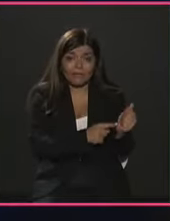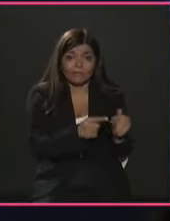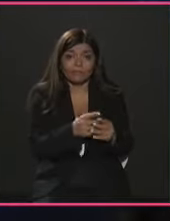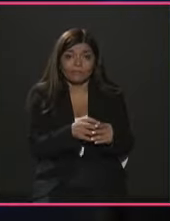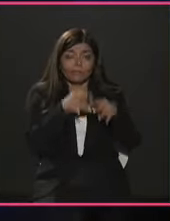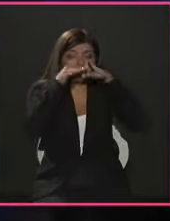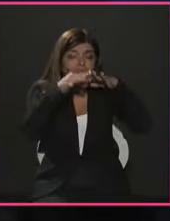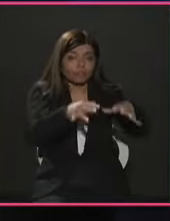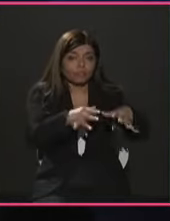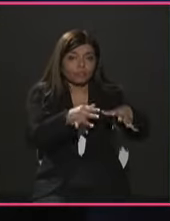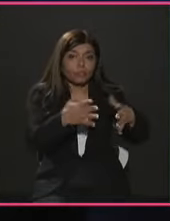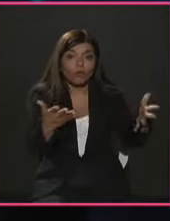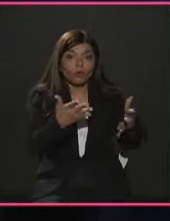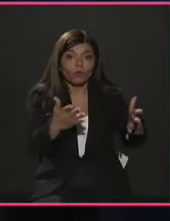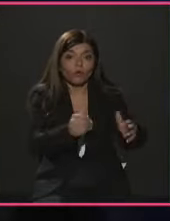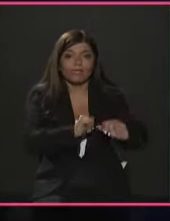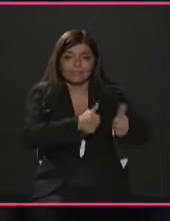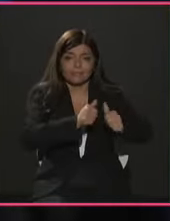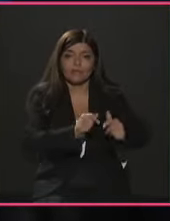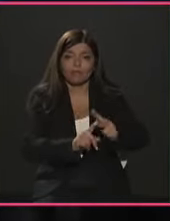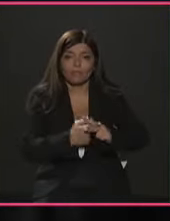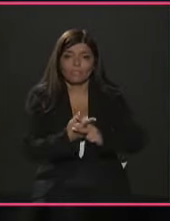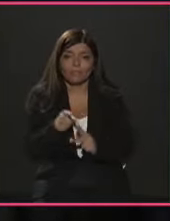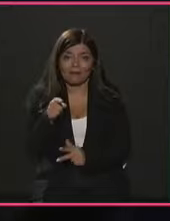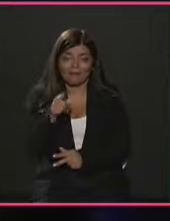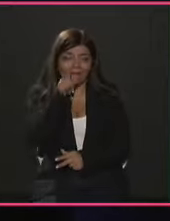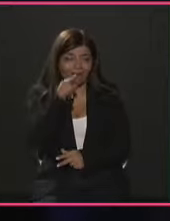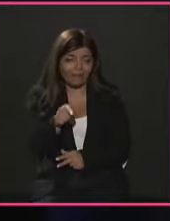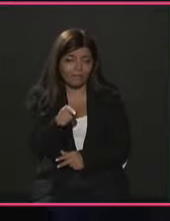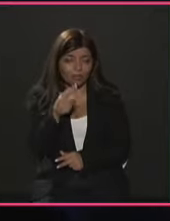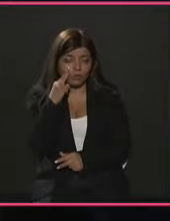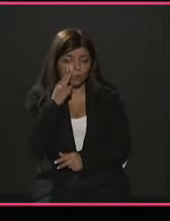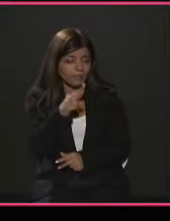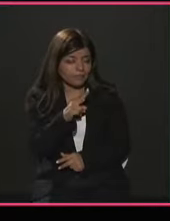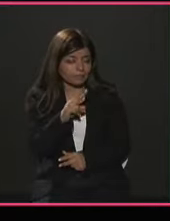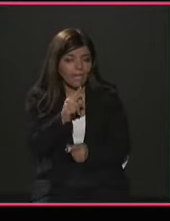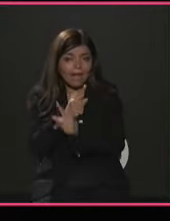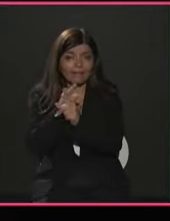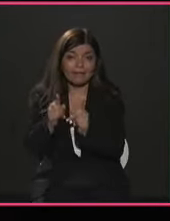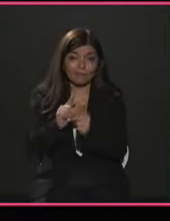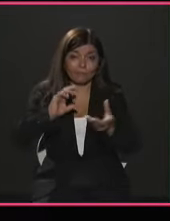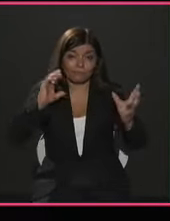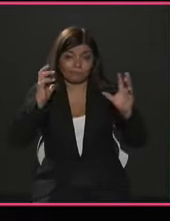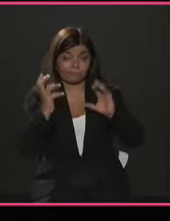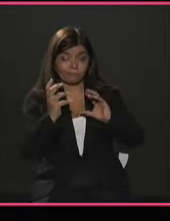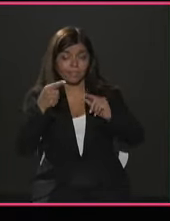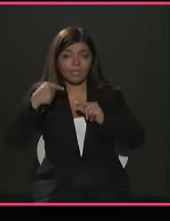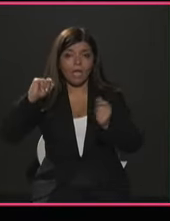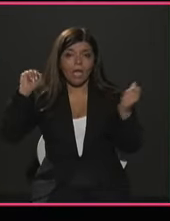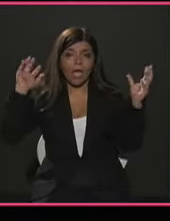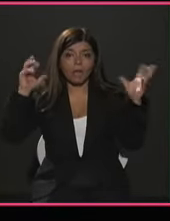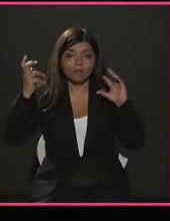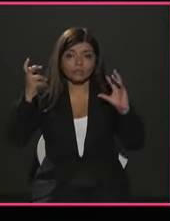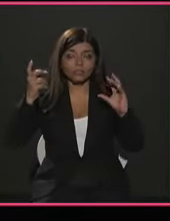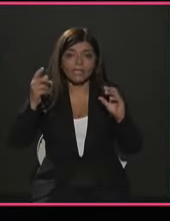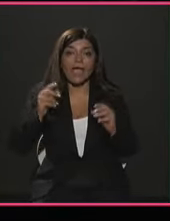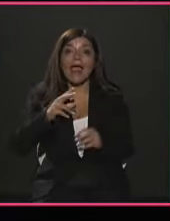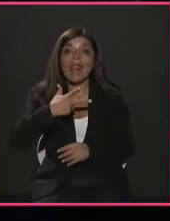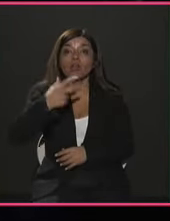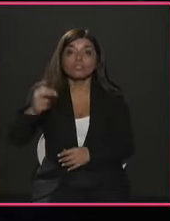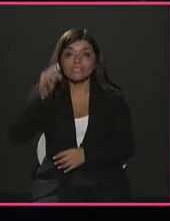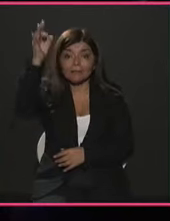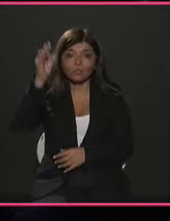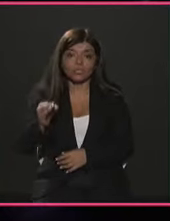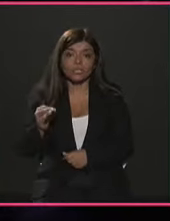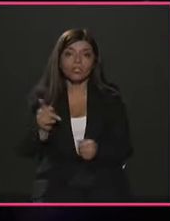emisiones Ese es el desafío principal que tenemos cuando uno mira este gigante de cerca se da cuenta que el 80% de las emisiones vienen del sector energía un